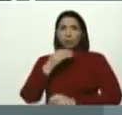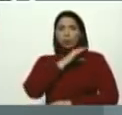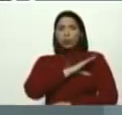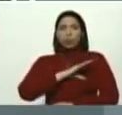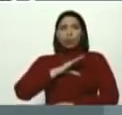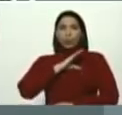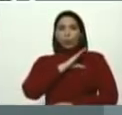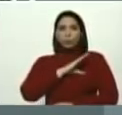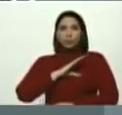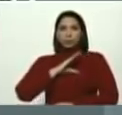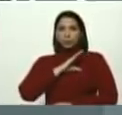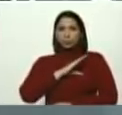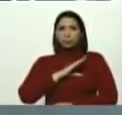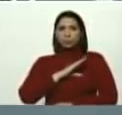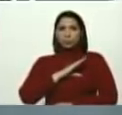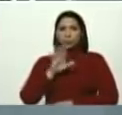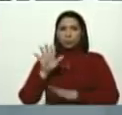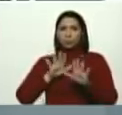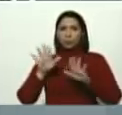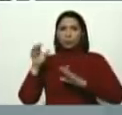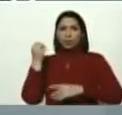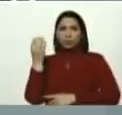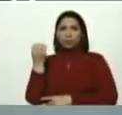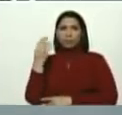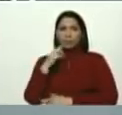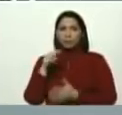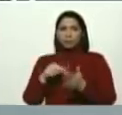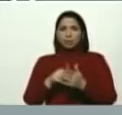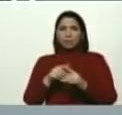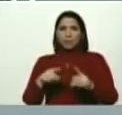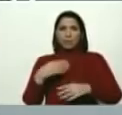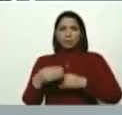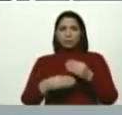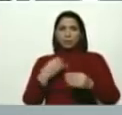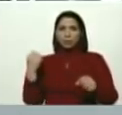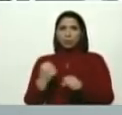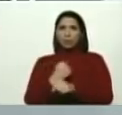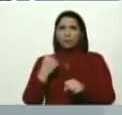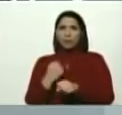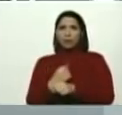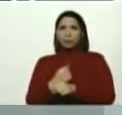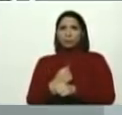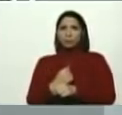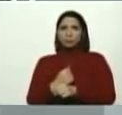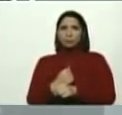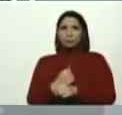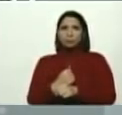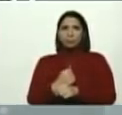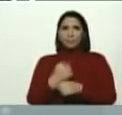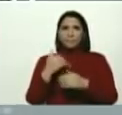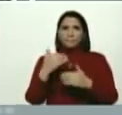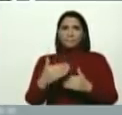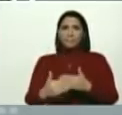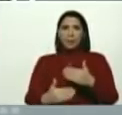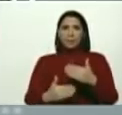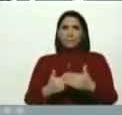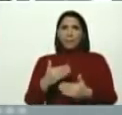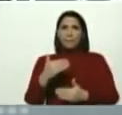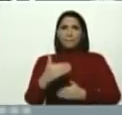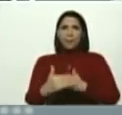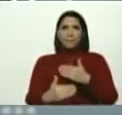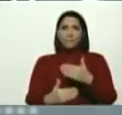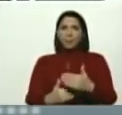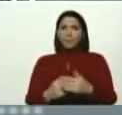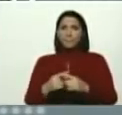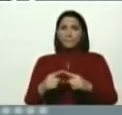comisión de postulaciones de la Asamblea Nacional para que hiciera un trabajo de avanzada.